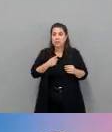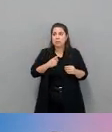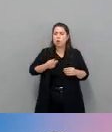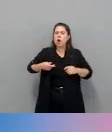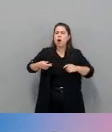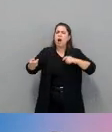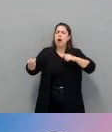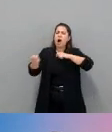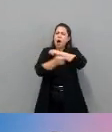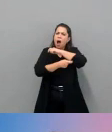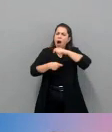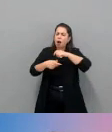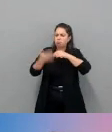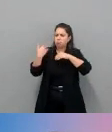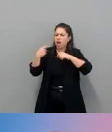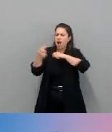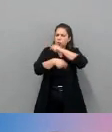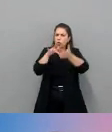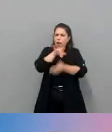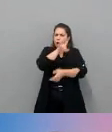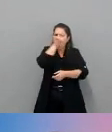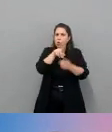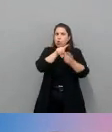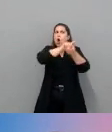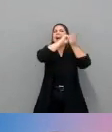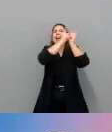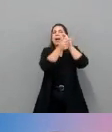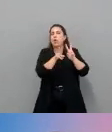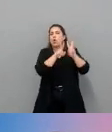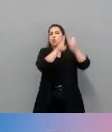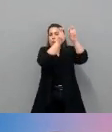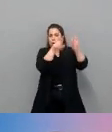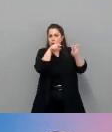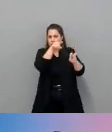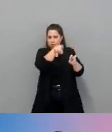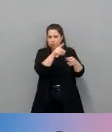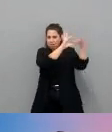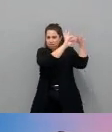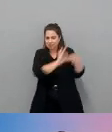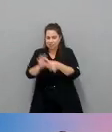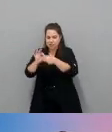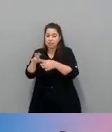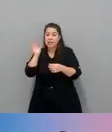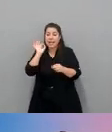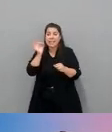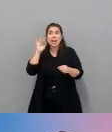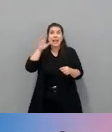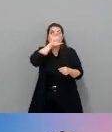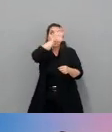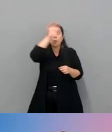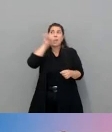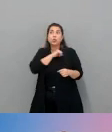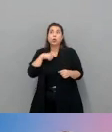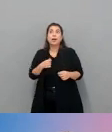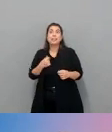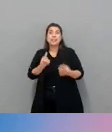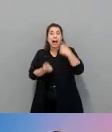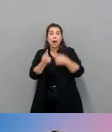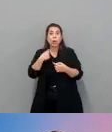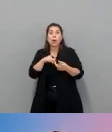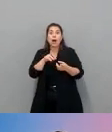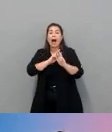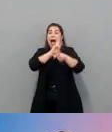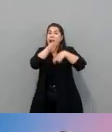del 1 de agosto de este año. Entonces sí que es cierto que hay comunidades autónomas que aún no las han actualizado, pero... están a